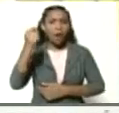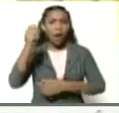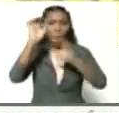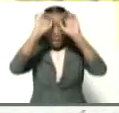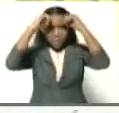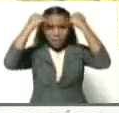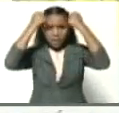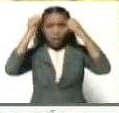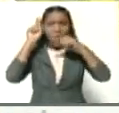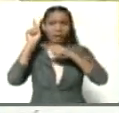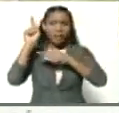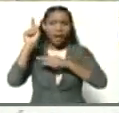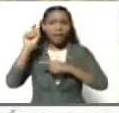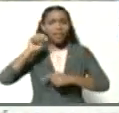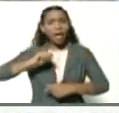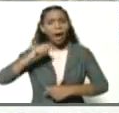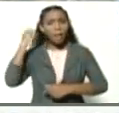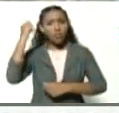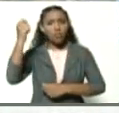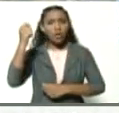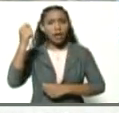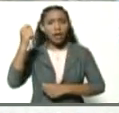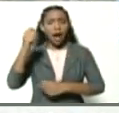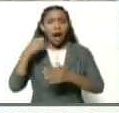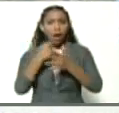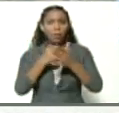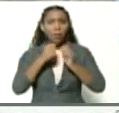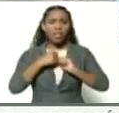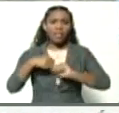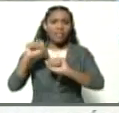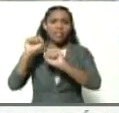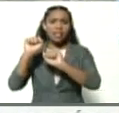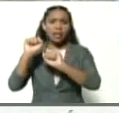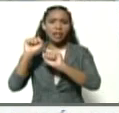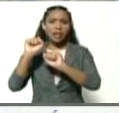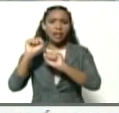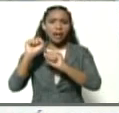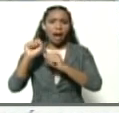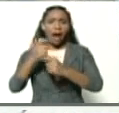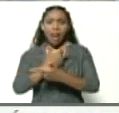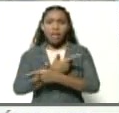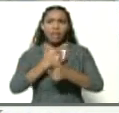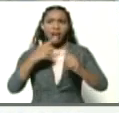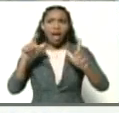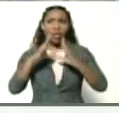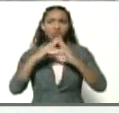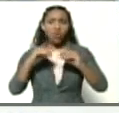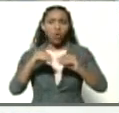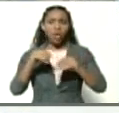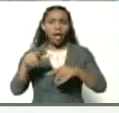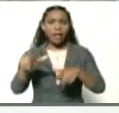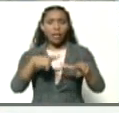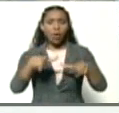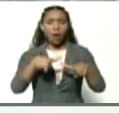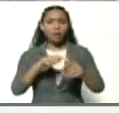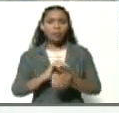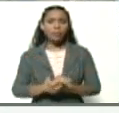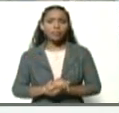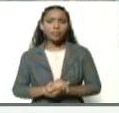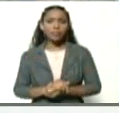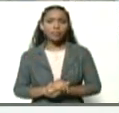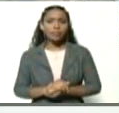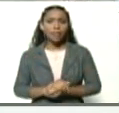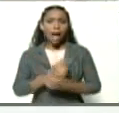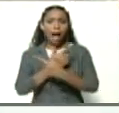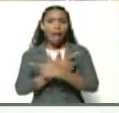milicianos y milicianas de Apure, al combate, pues, a liberar toda esta zona,